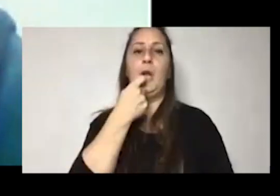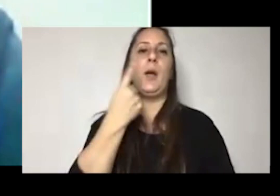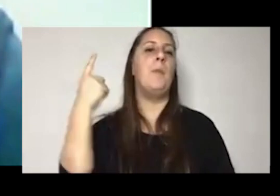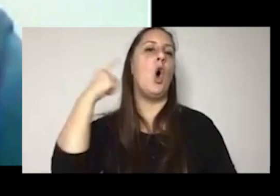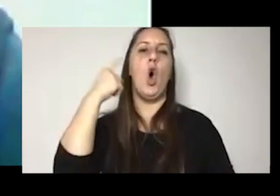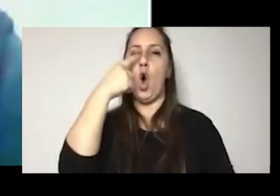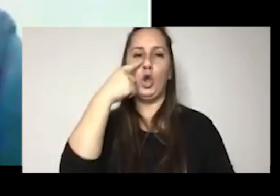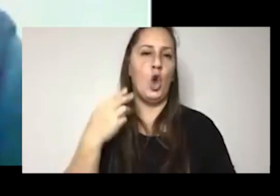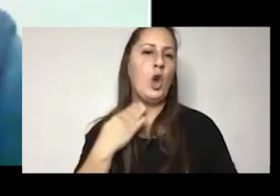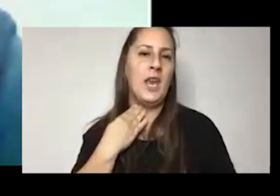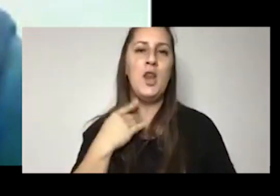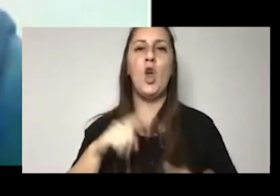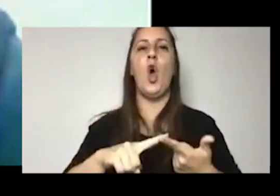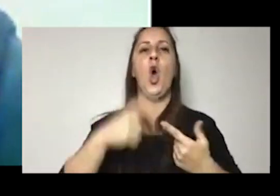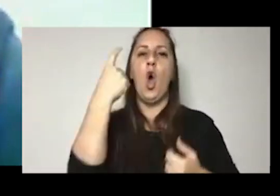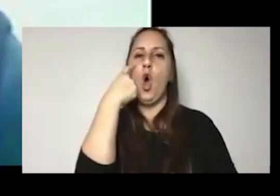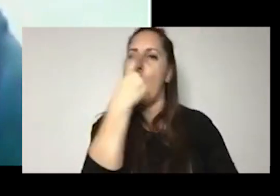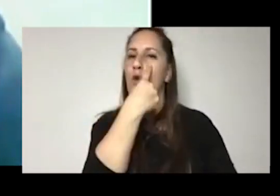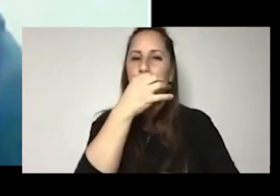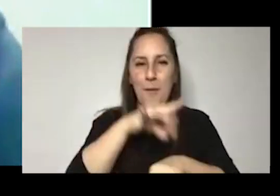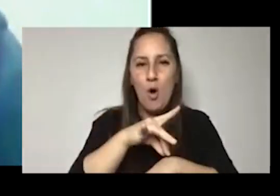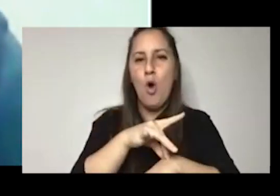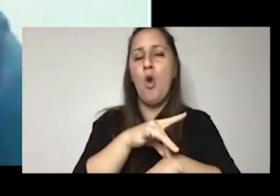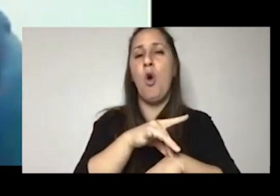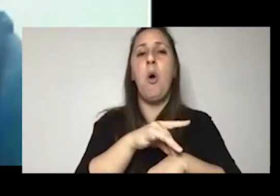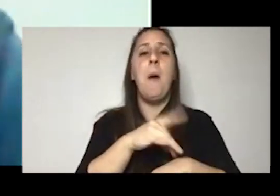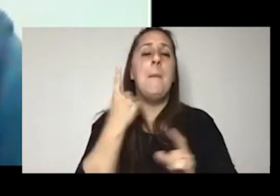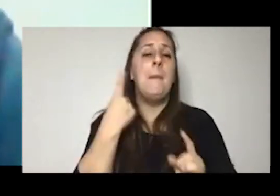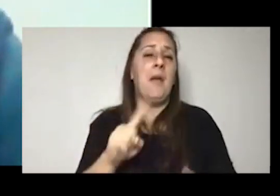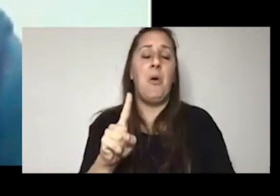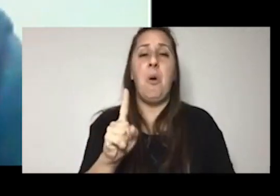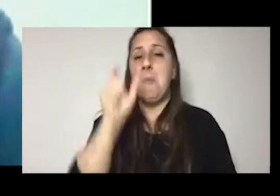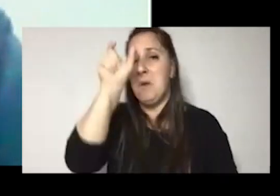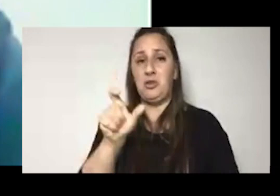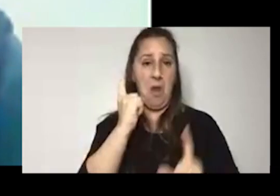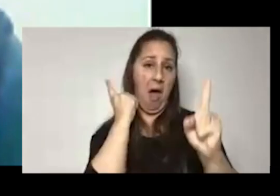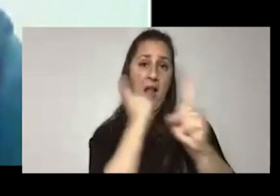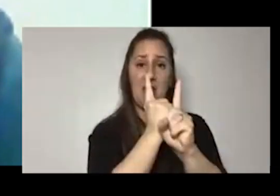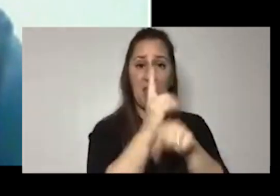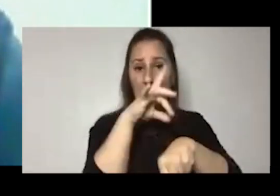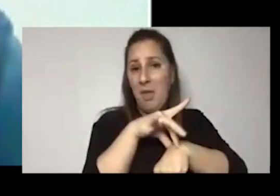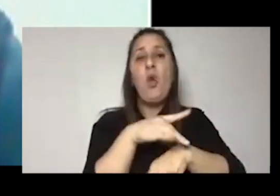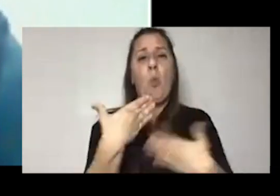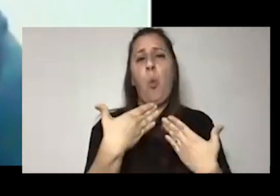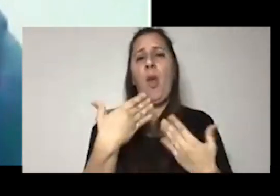un oftalmólogo, pero en el caso particular que quien te atiende a vos, tranquilamente con el certificado médico, más la